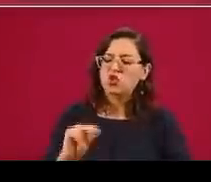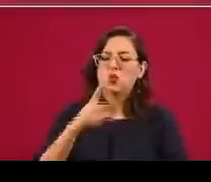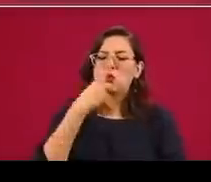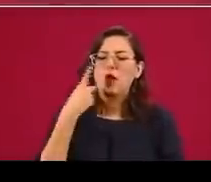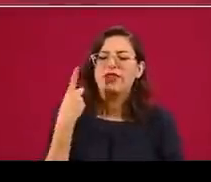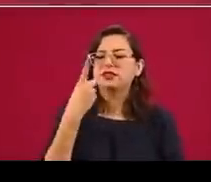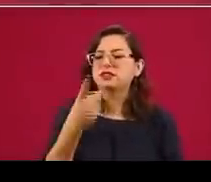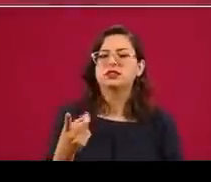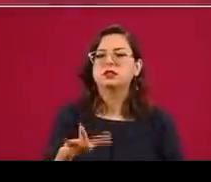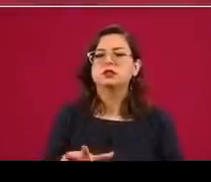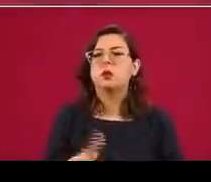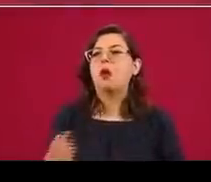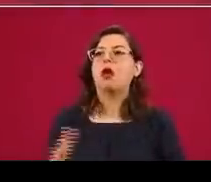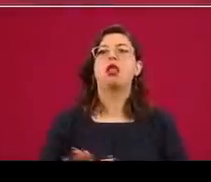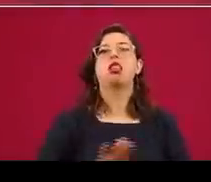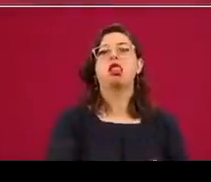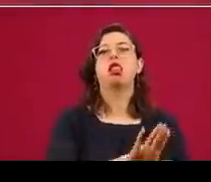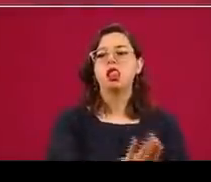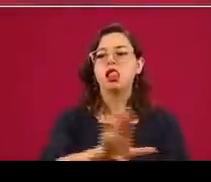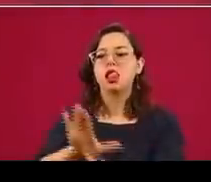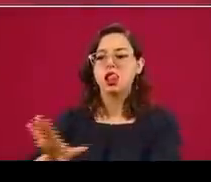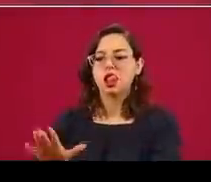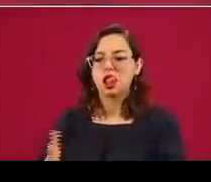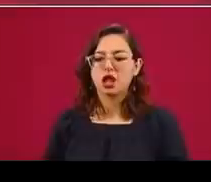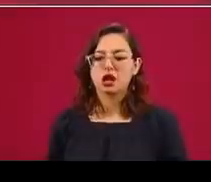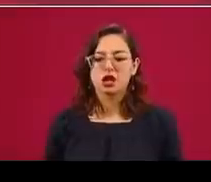porque no se trata de